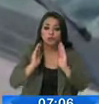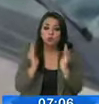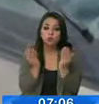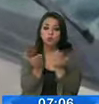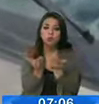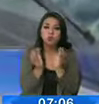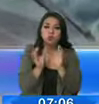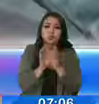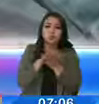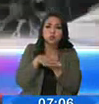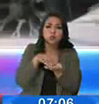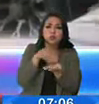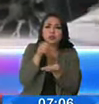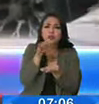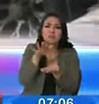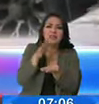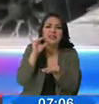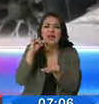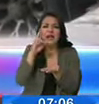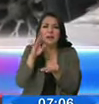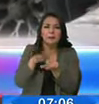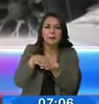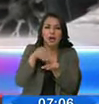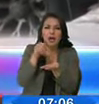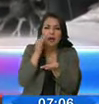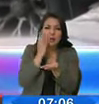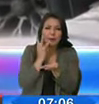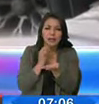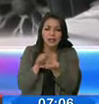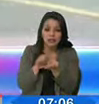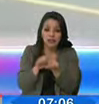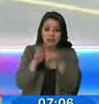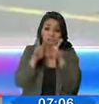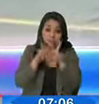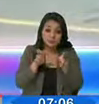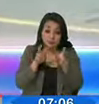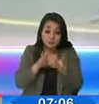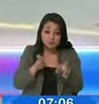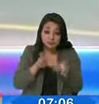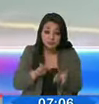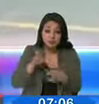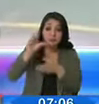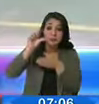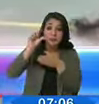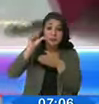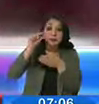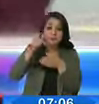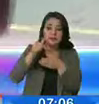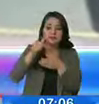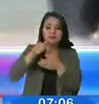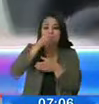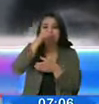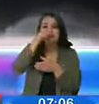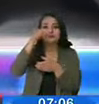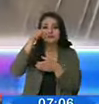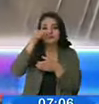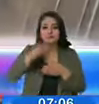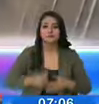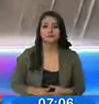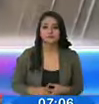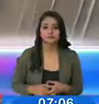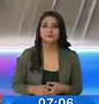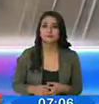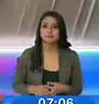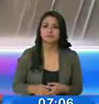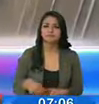sustancia cremosa, que luego de la inspección de campo se determina que es clorhidrato de cocaína. El